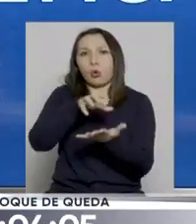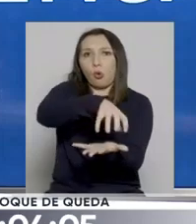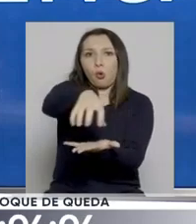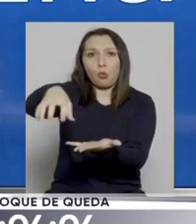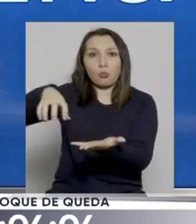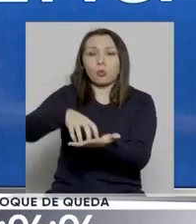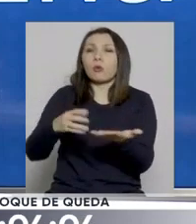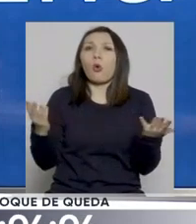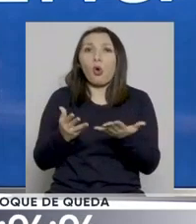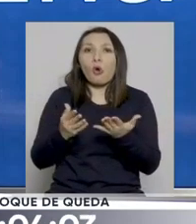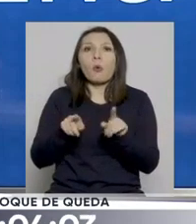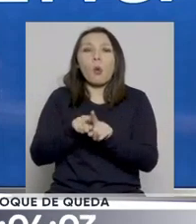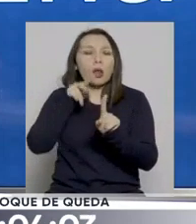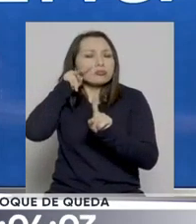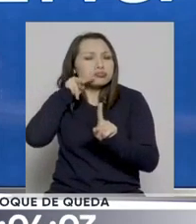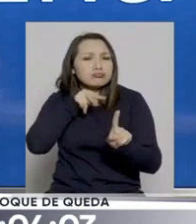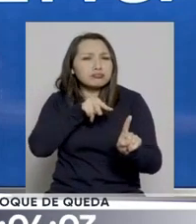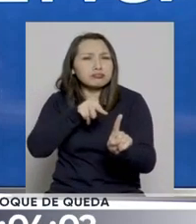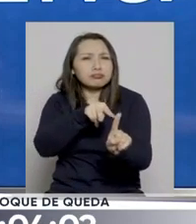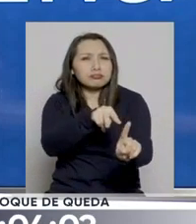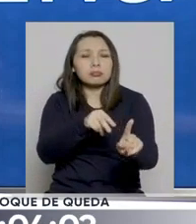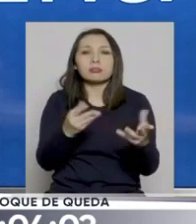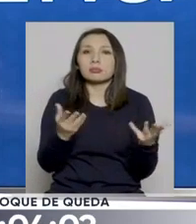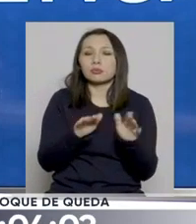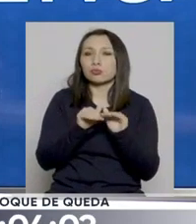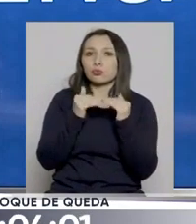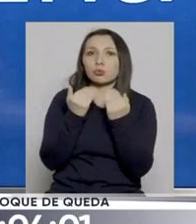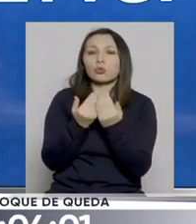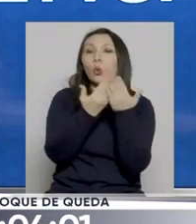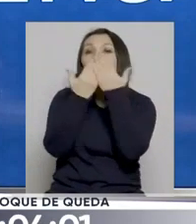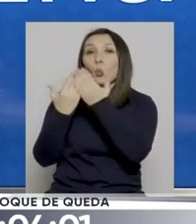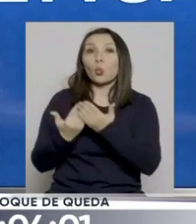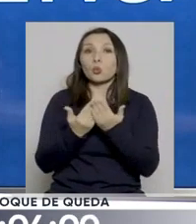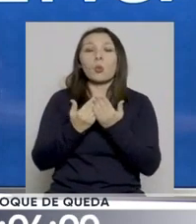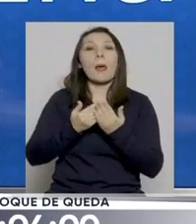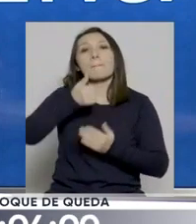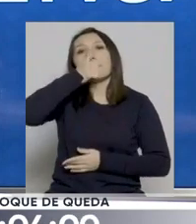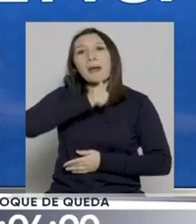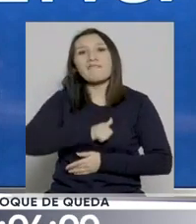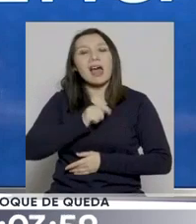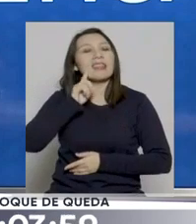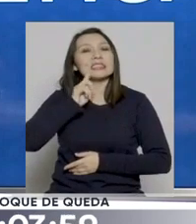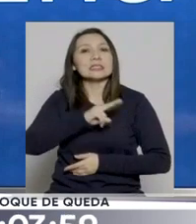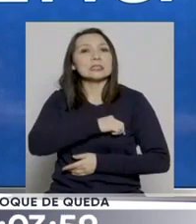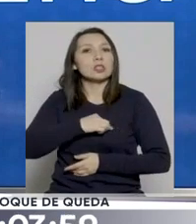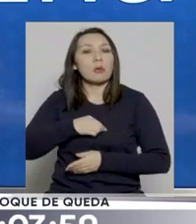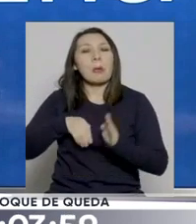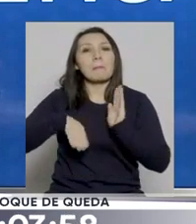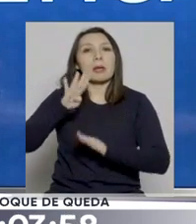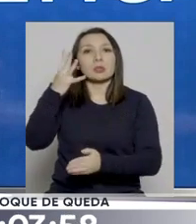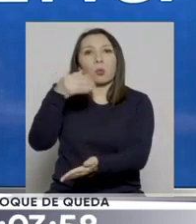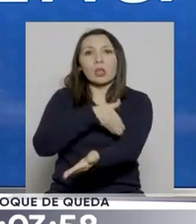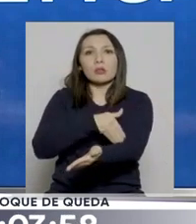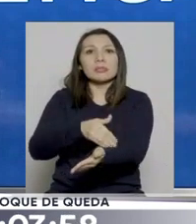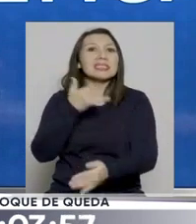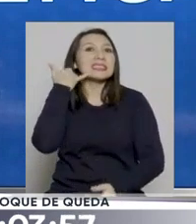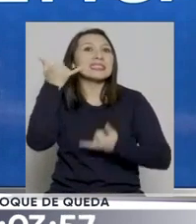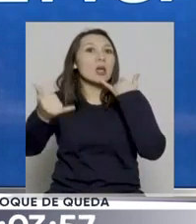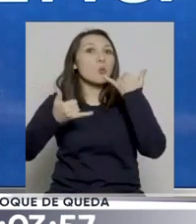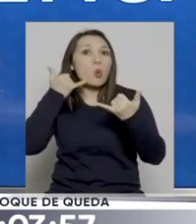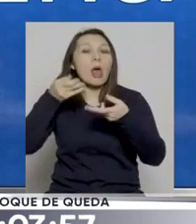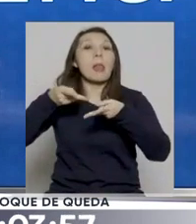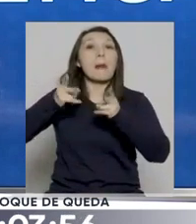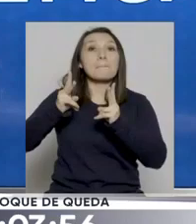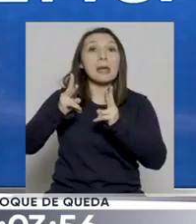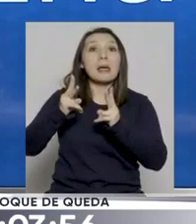Esto se hace a través de un seguimiento totalmente, o estudios totalmente anónimos, de más de 4 millones de celulares, que